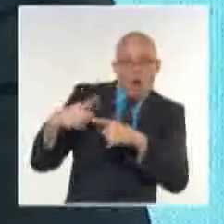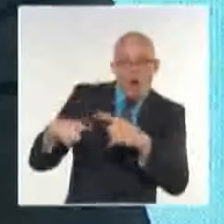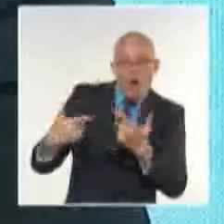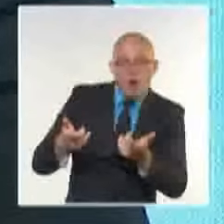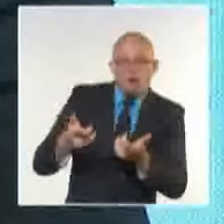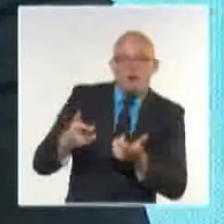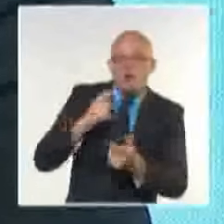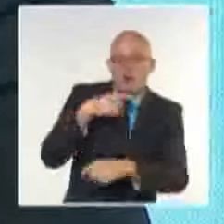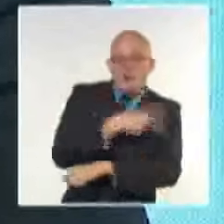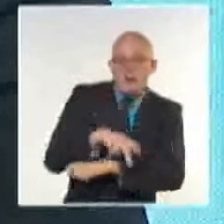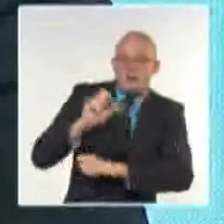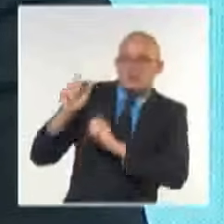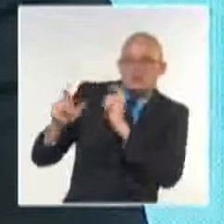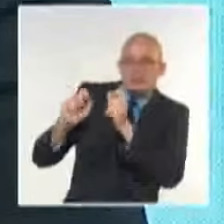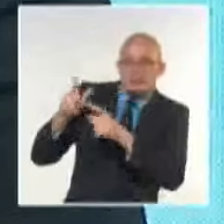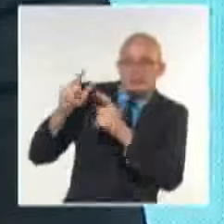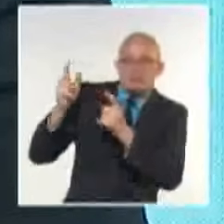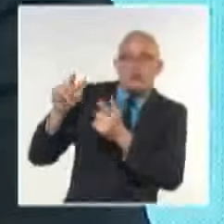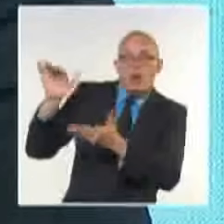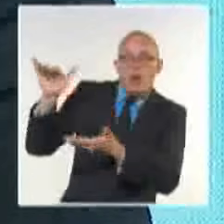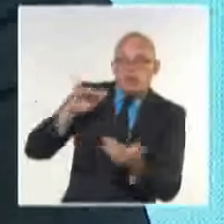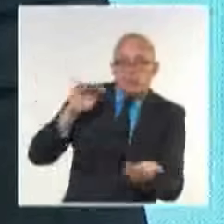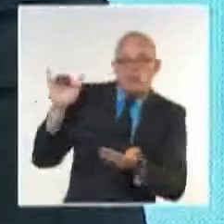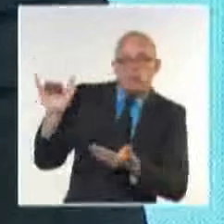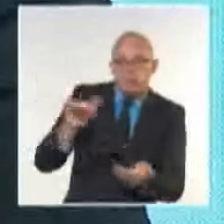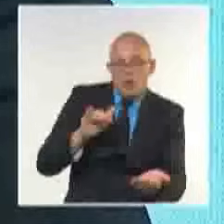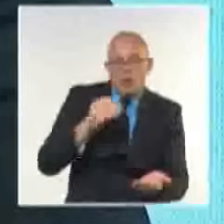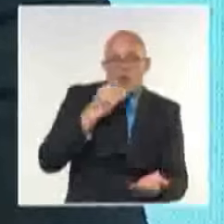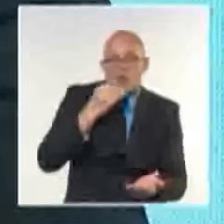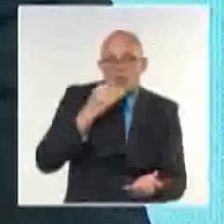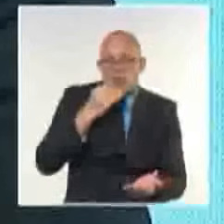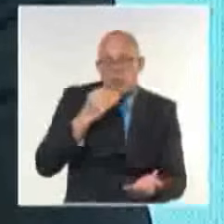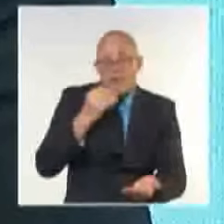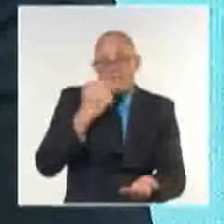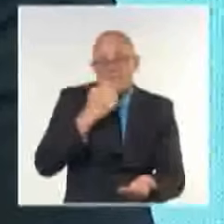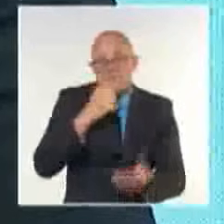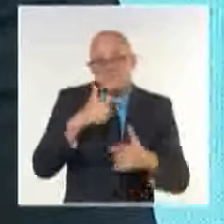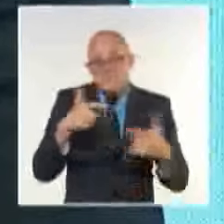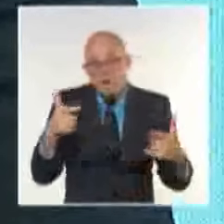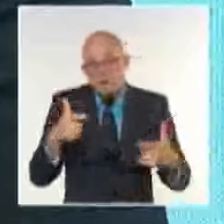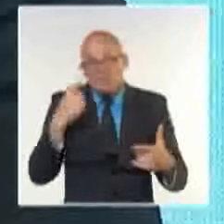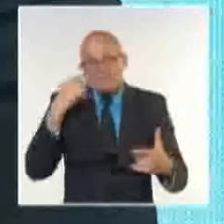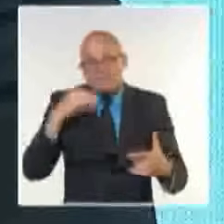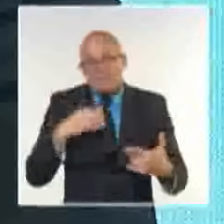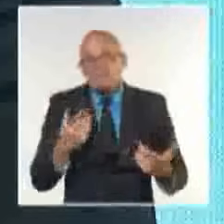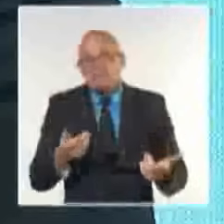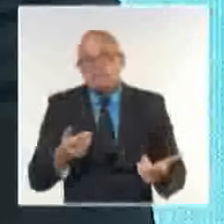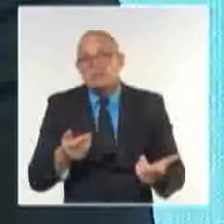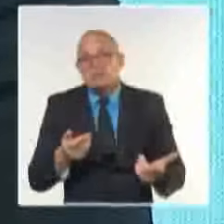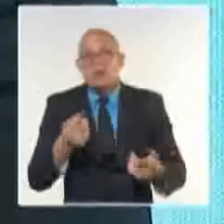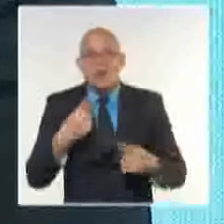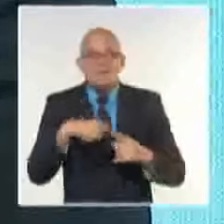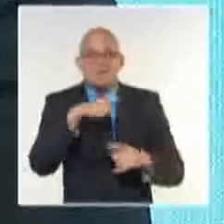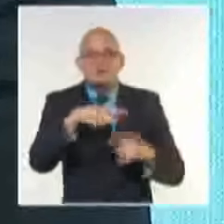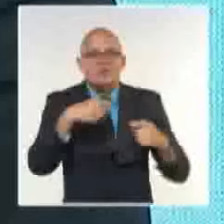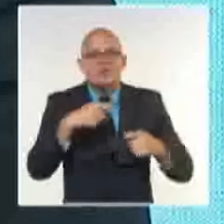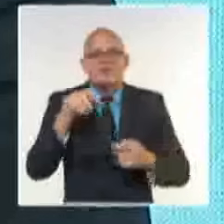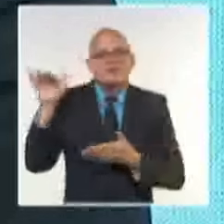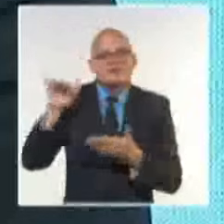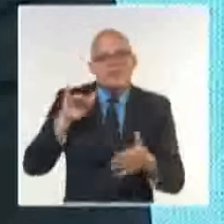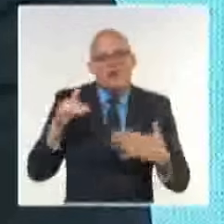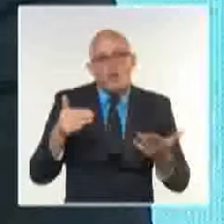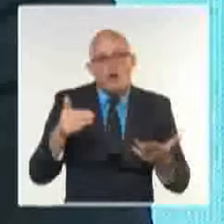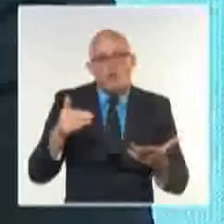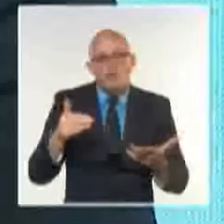pudieran incrementarse esos niveles de entrega que de una forma u otra le han llegado a la población si traemos materias primas. Claro. Hoy la